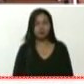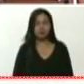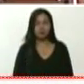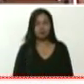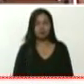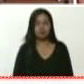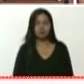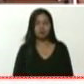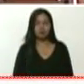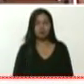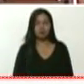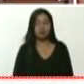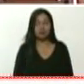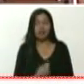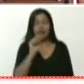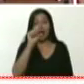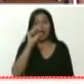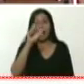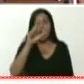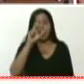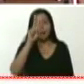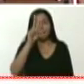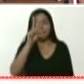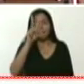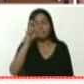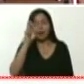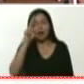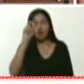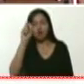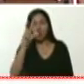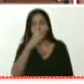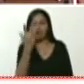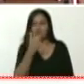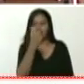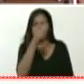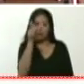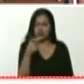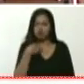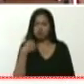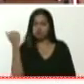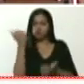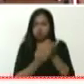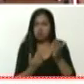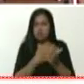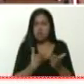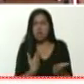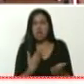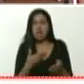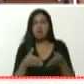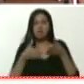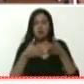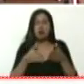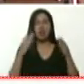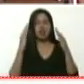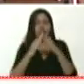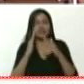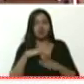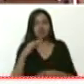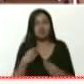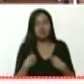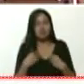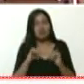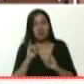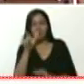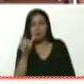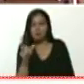Álvaro Uribe Vélez, Francisco Santos y Lester Toledo lo han discutido en el búnker, en la casa donde vive Álvaro Uribe